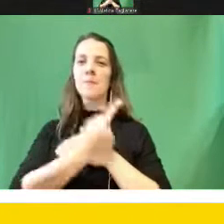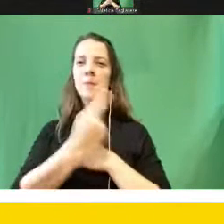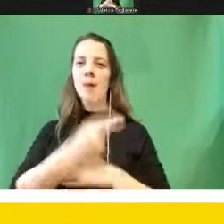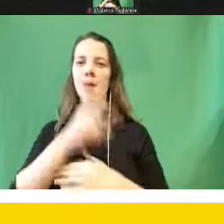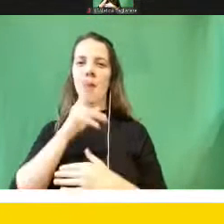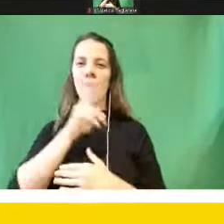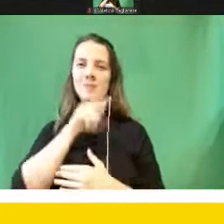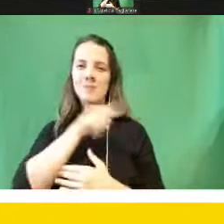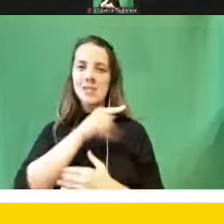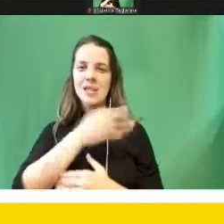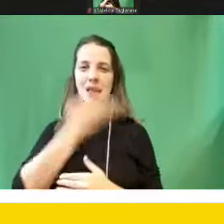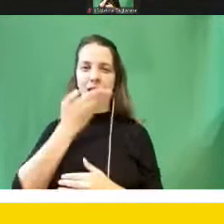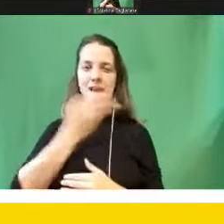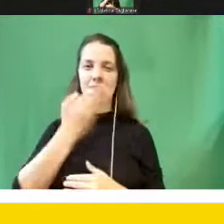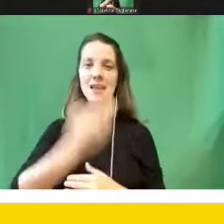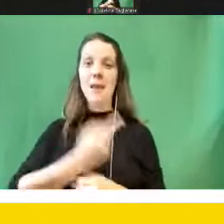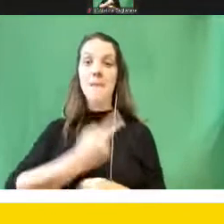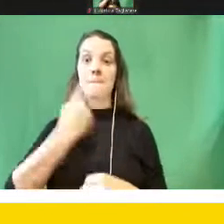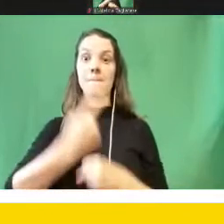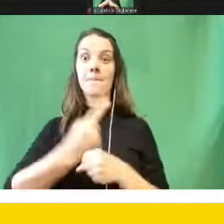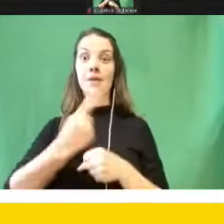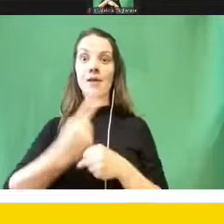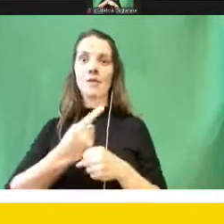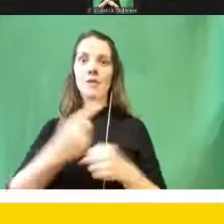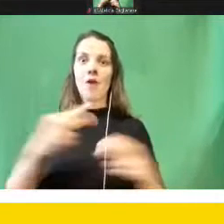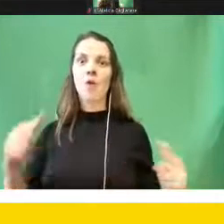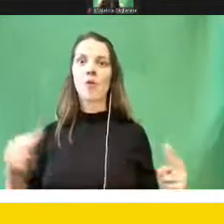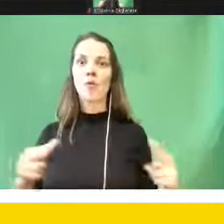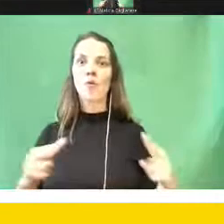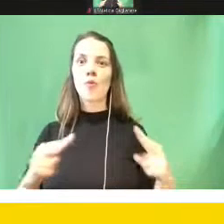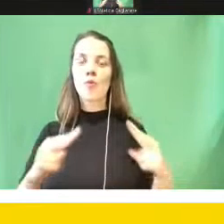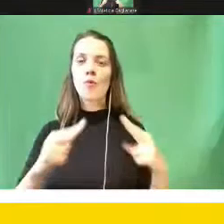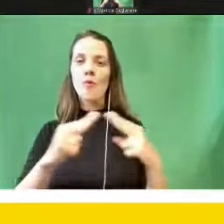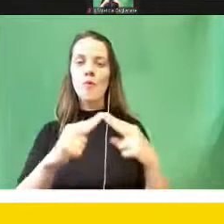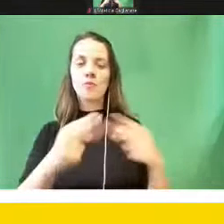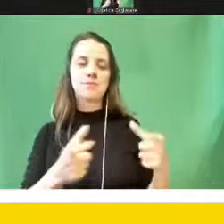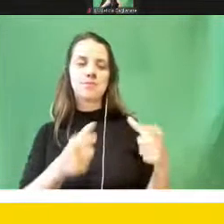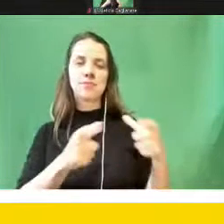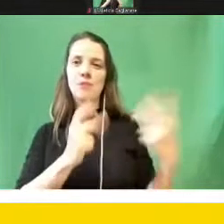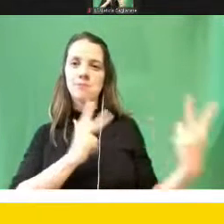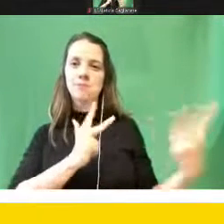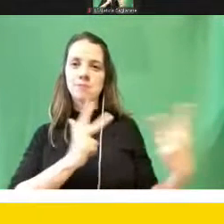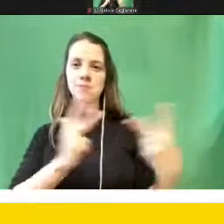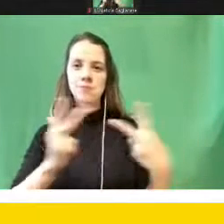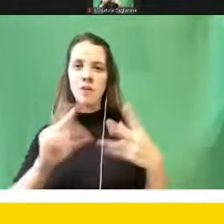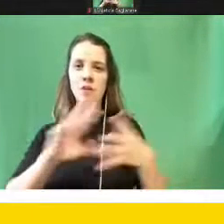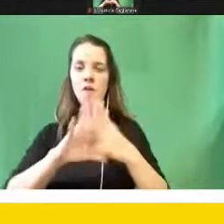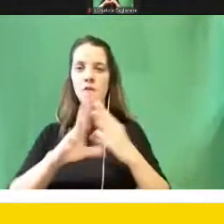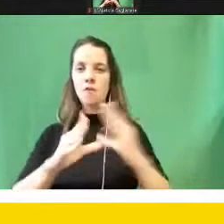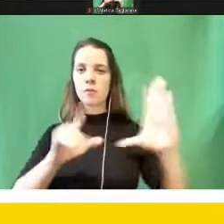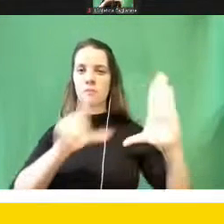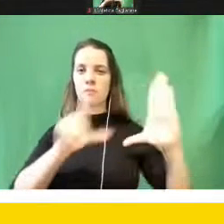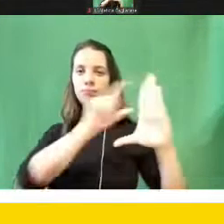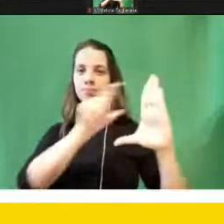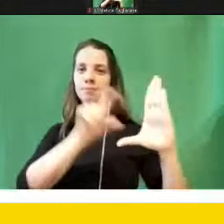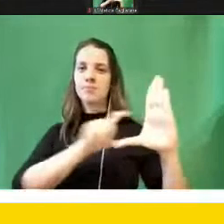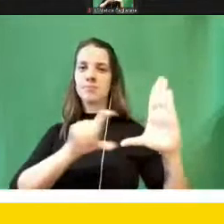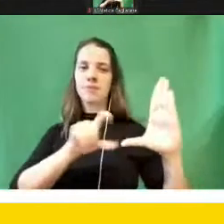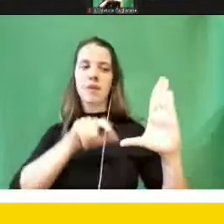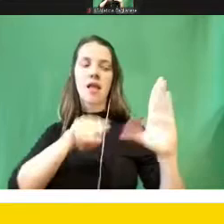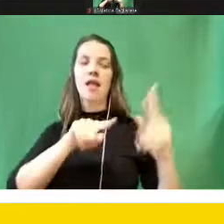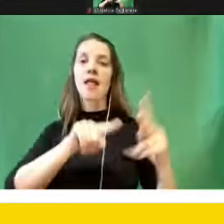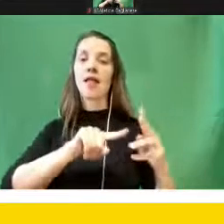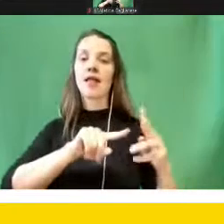primer conversatorio presencial virtual. El taller dejó muchísimas puntas abiertas para que la comisión